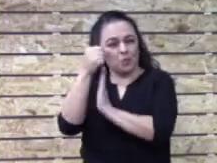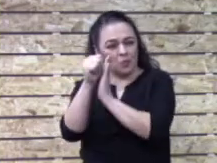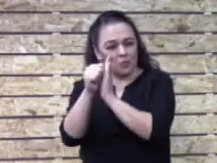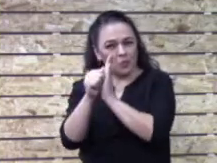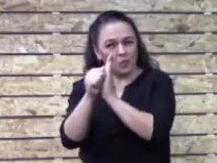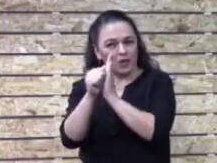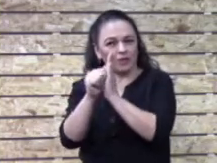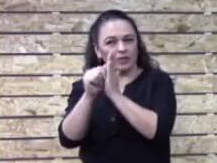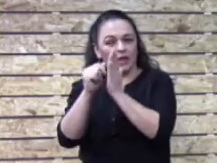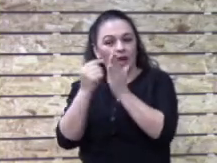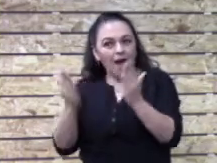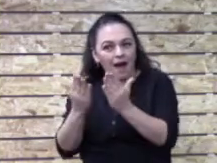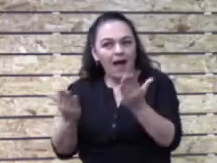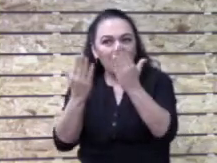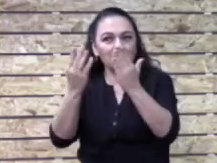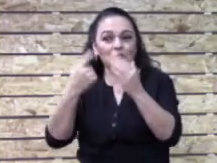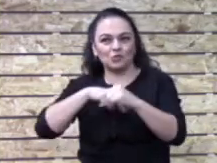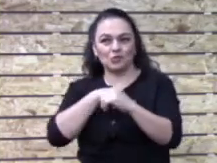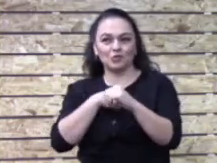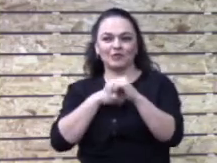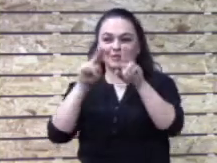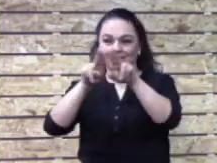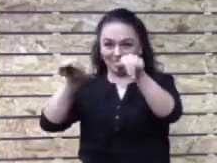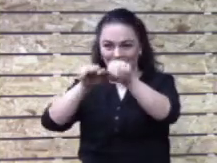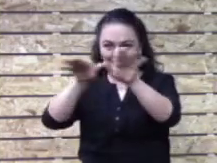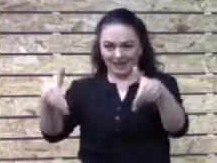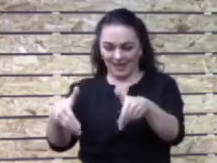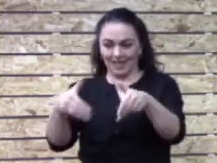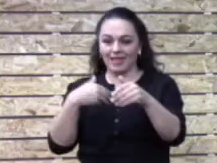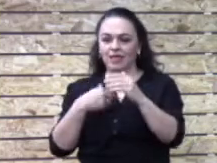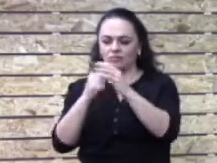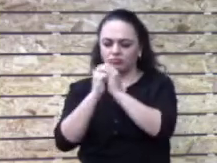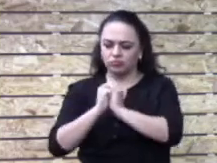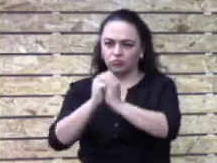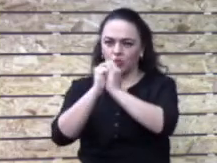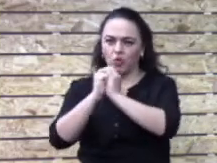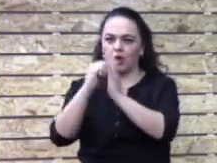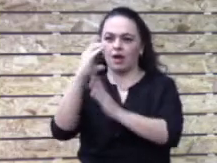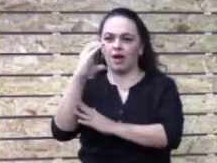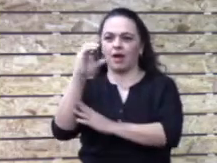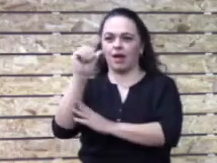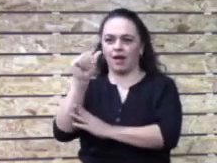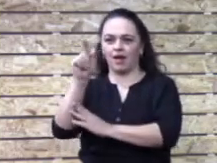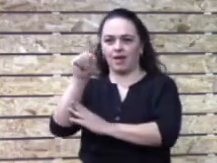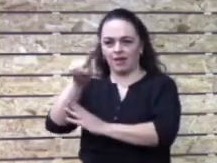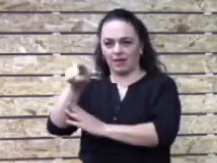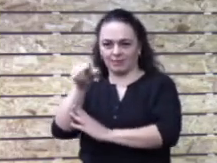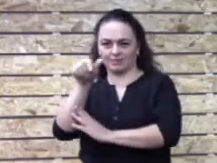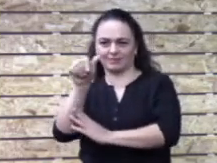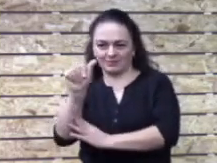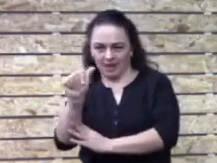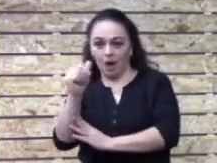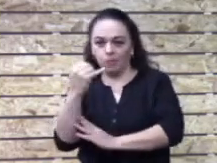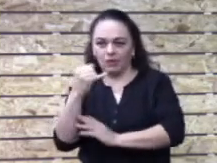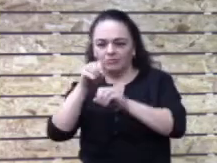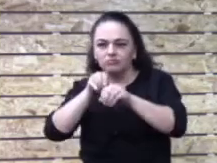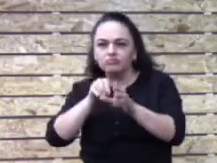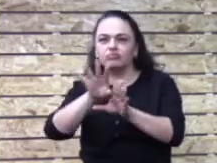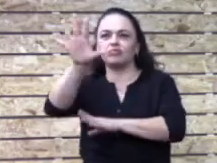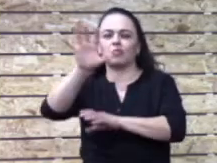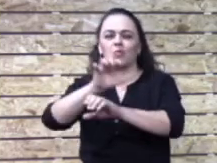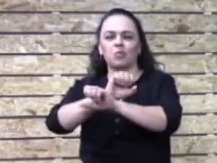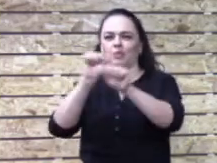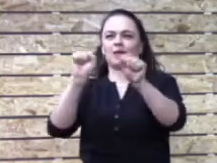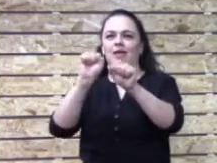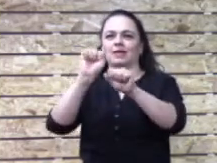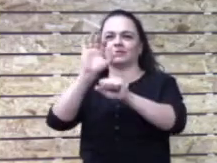la vida devocional de todos los hermanos que llamamos el devocional en casa, que es una sigla con la que nos orientamos para el devocional todos los días.